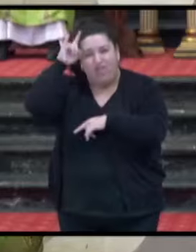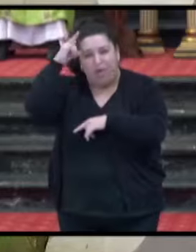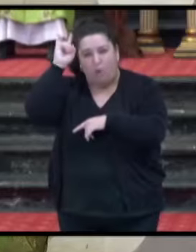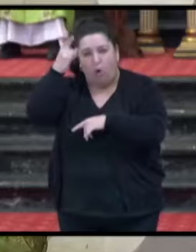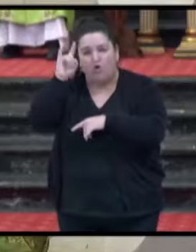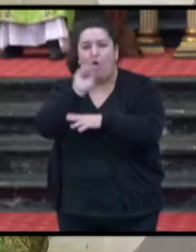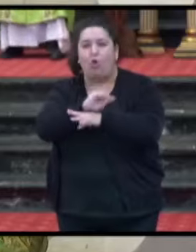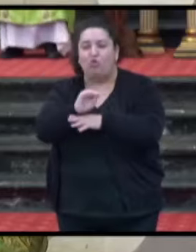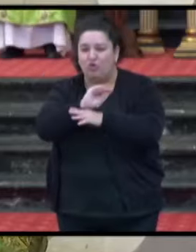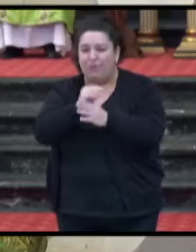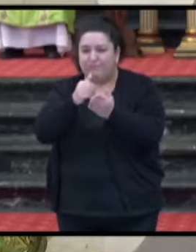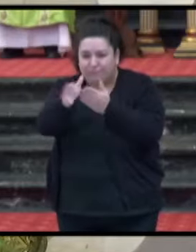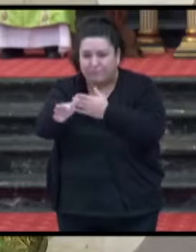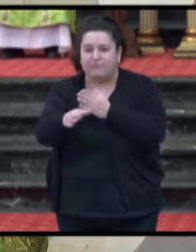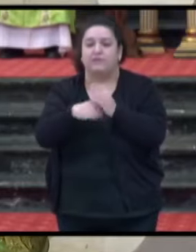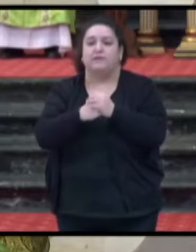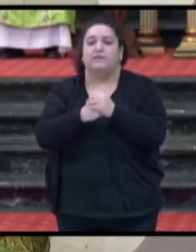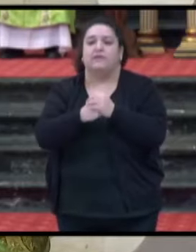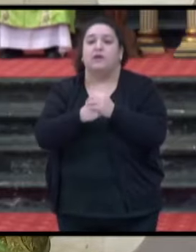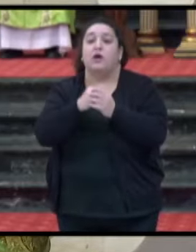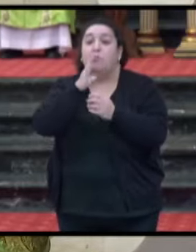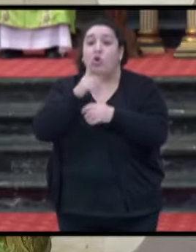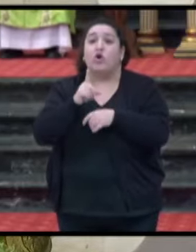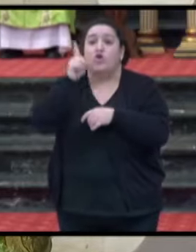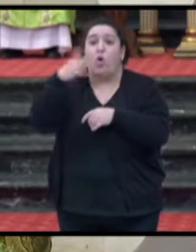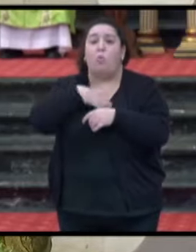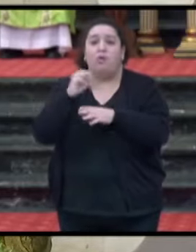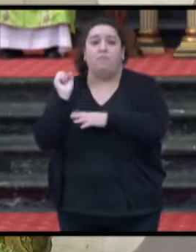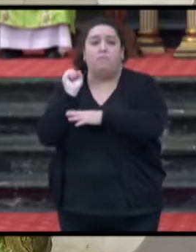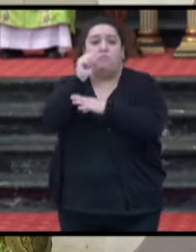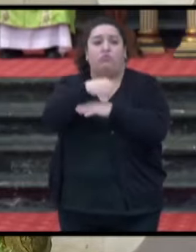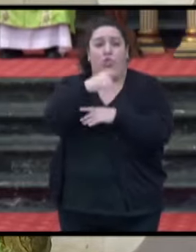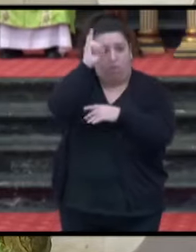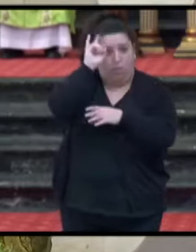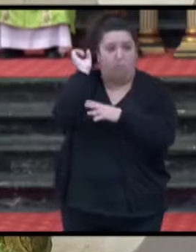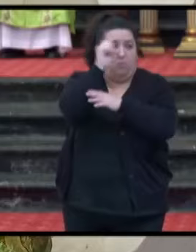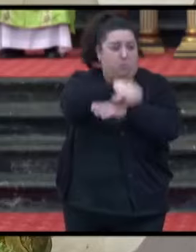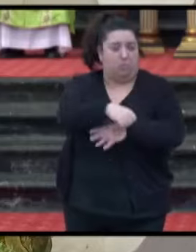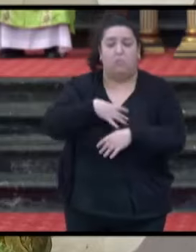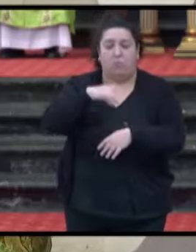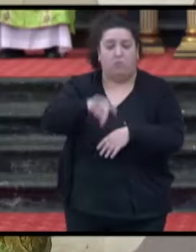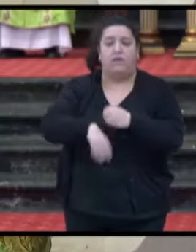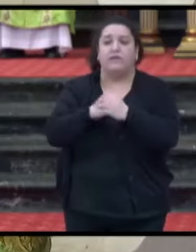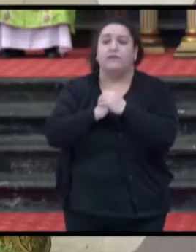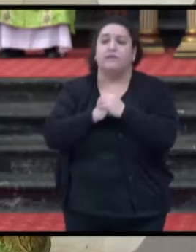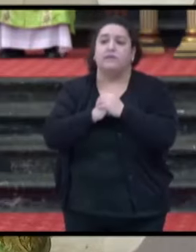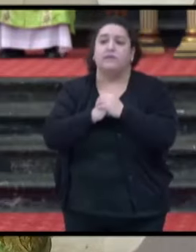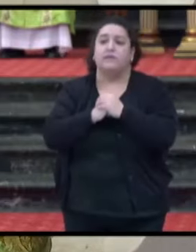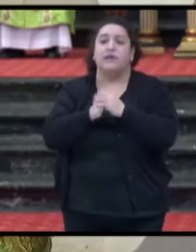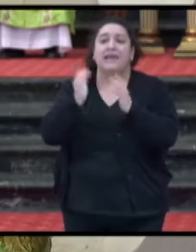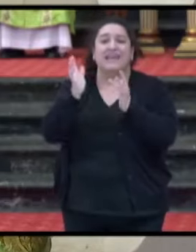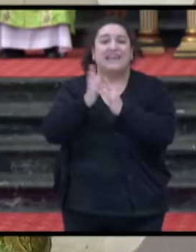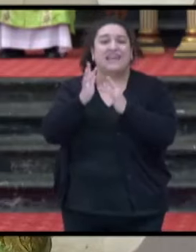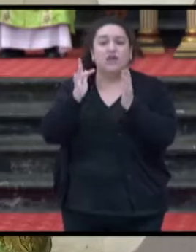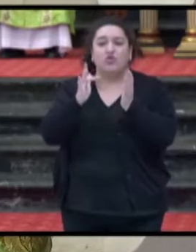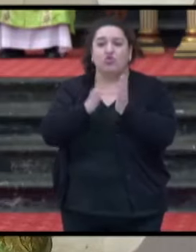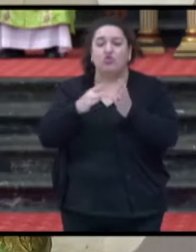este poder de luchar y de vencer al demonio un día de Jesús lleva consigo